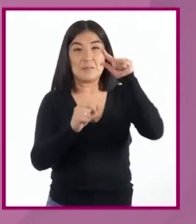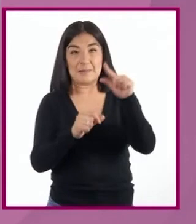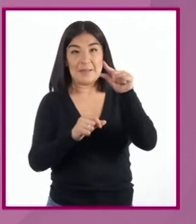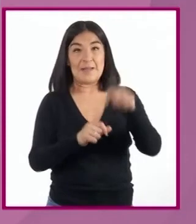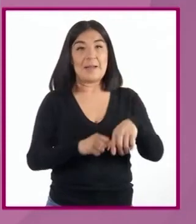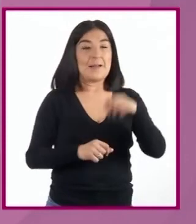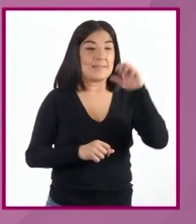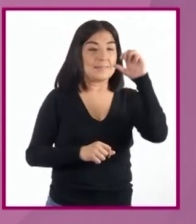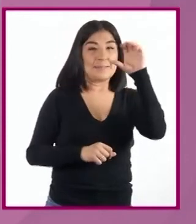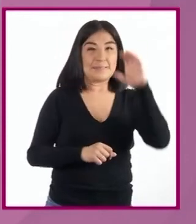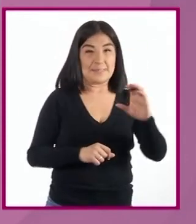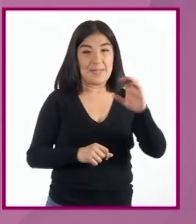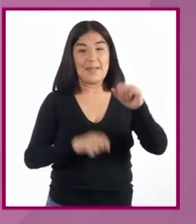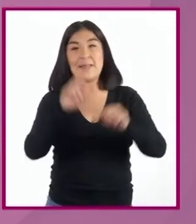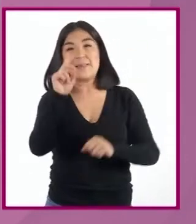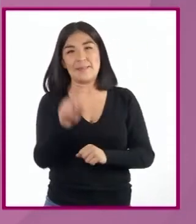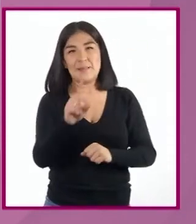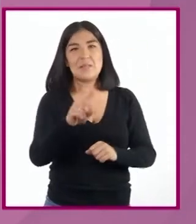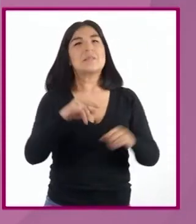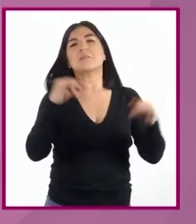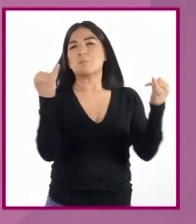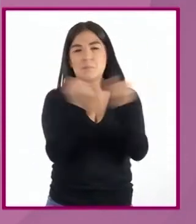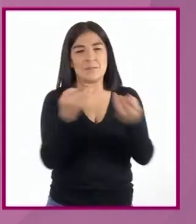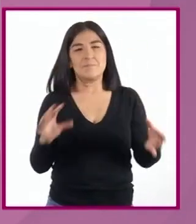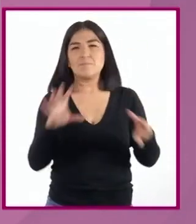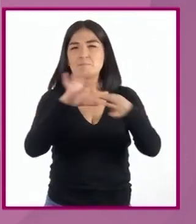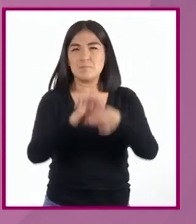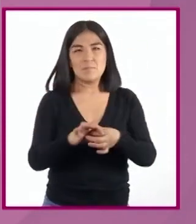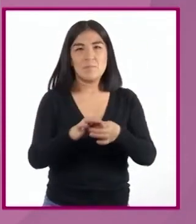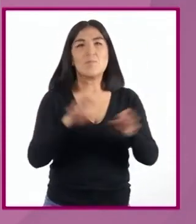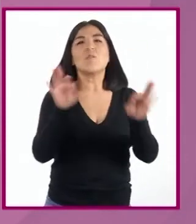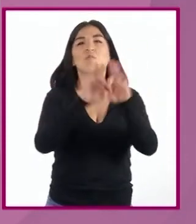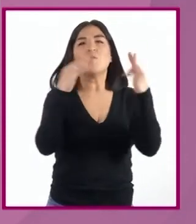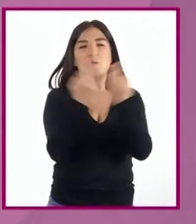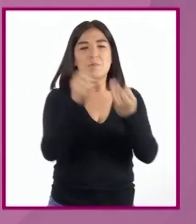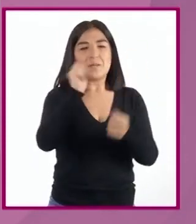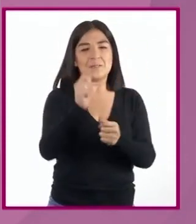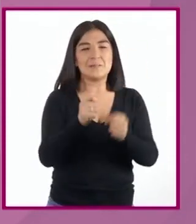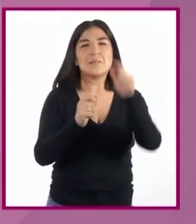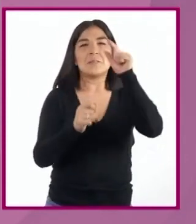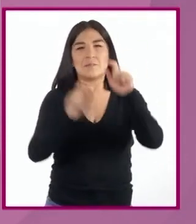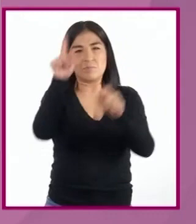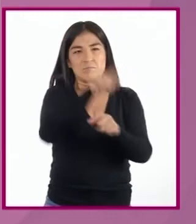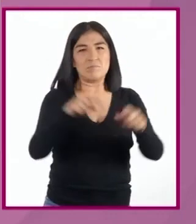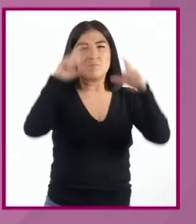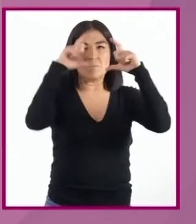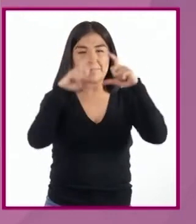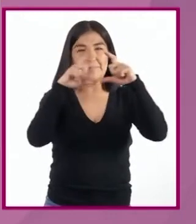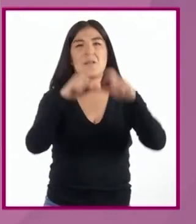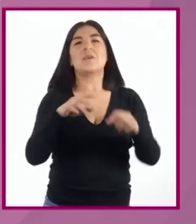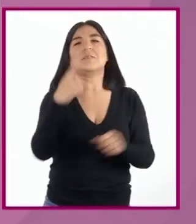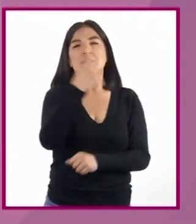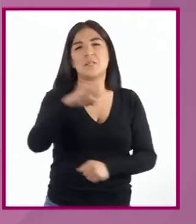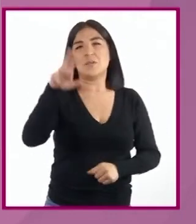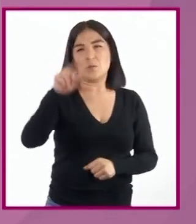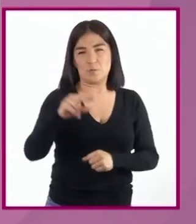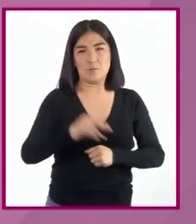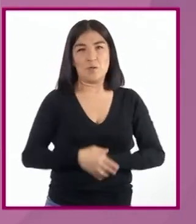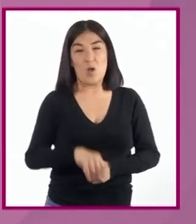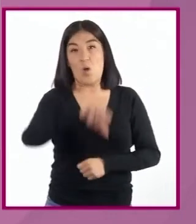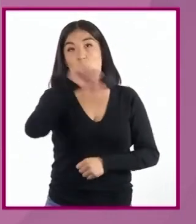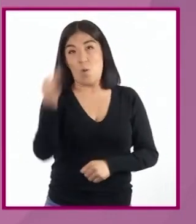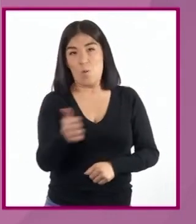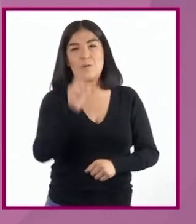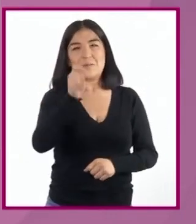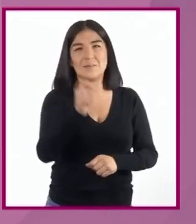el ángulo D son contiguos y su unión también forma un semicírculo de 180 grados. Otros